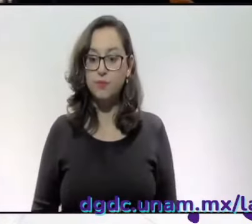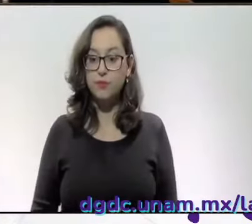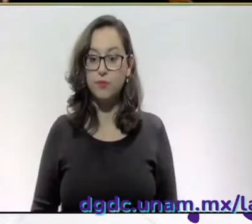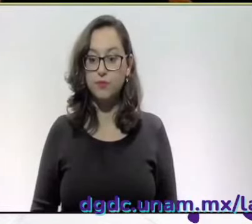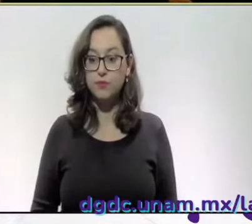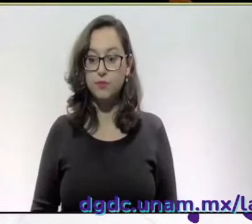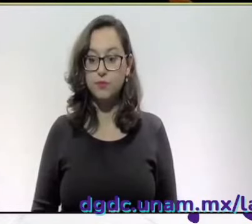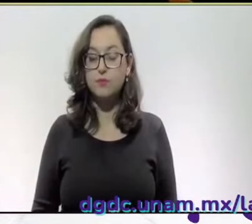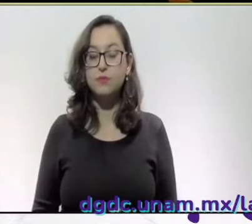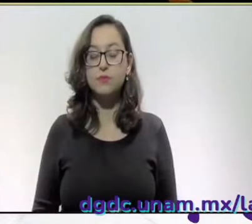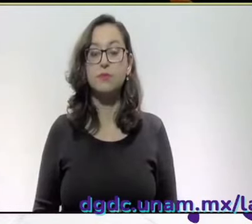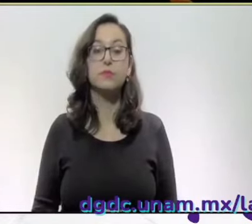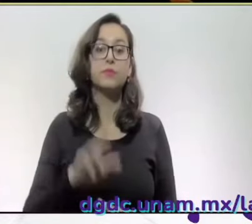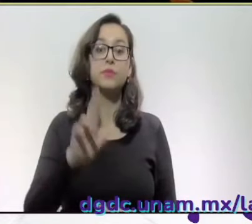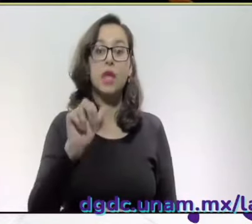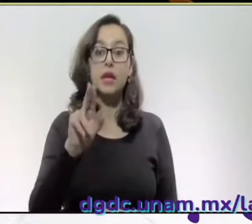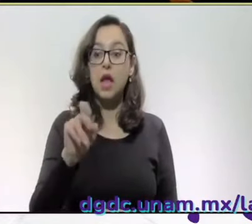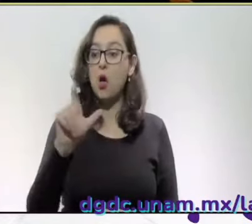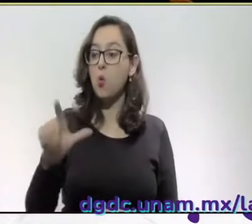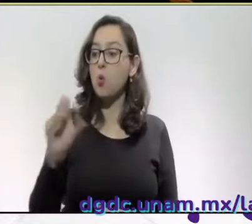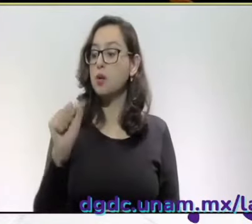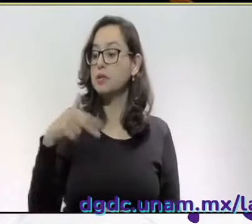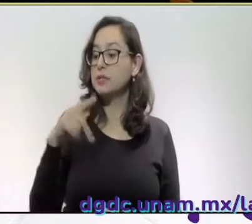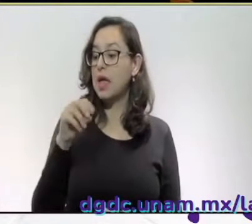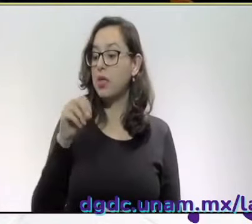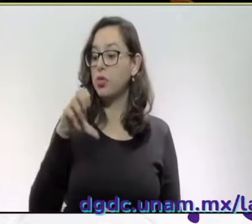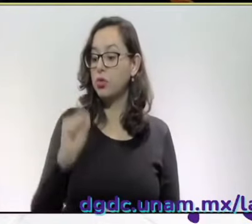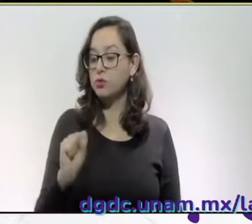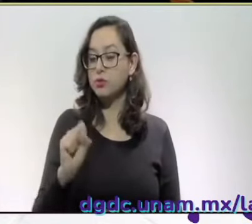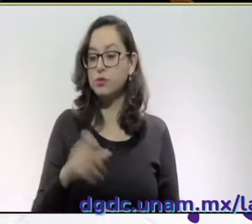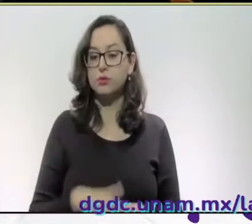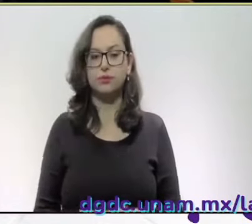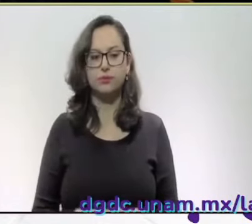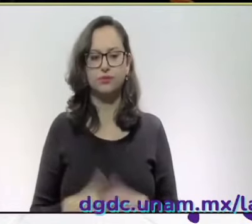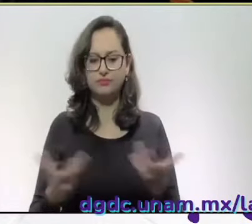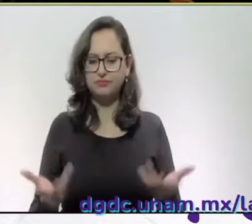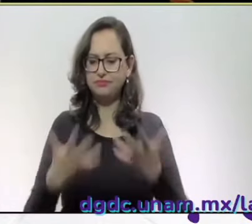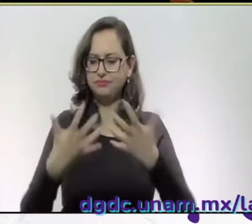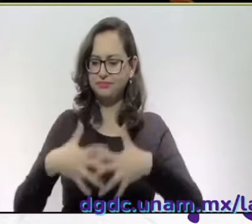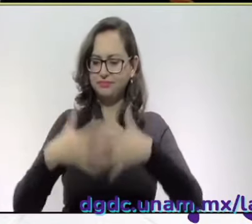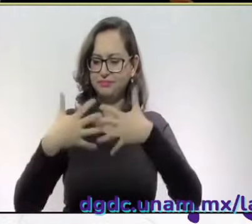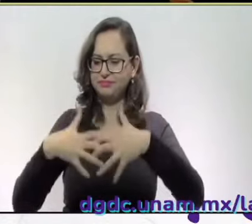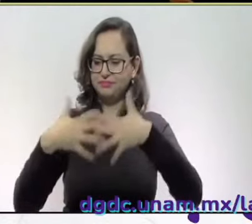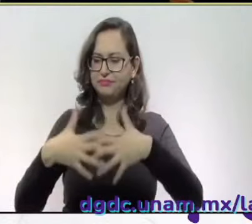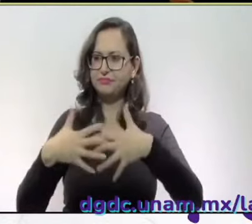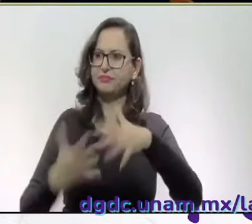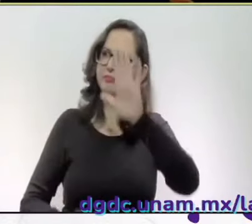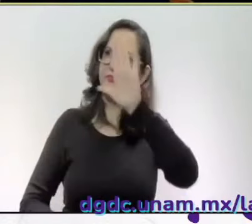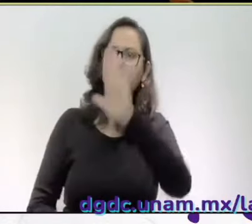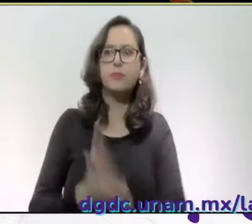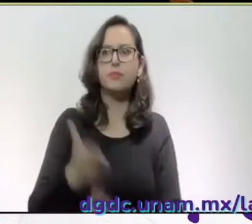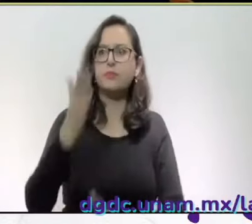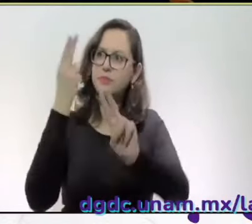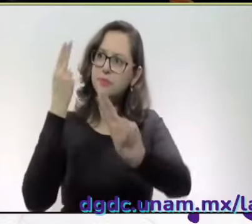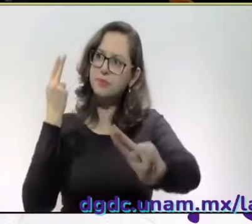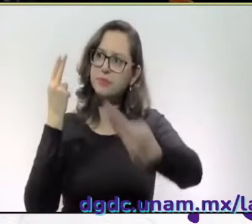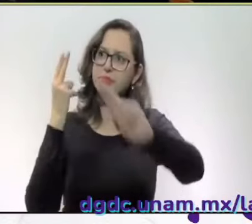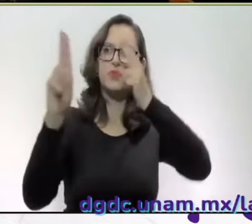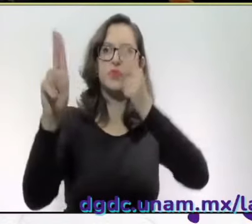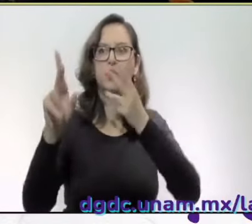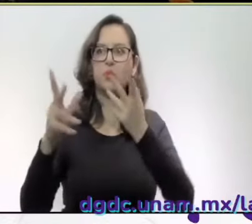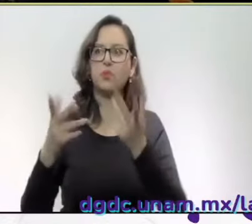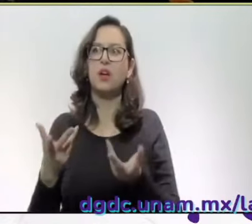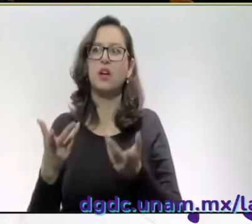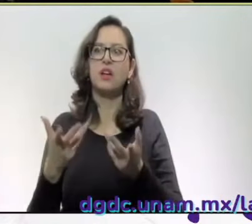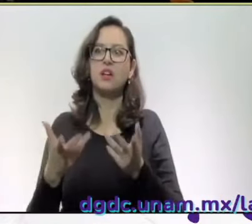Nos dice Raúl Santos, ¿por cuál motor para viajes interestelares apostarían ustedes que la humanidad desarrollará primero?